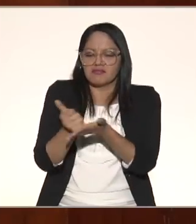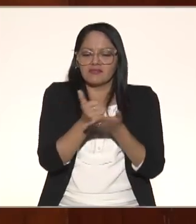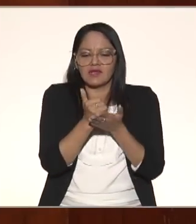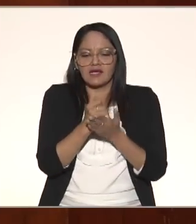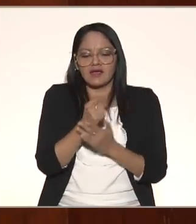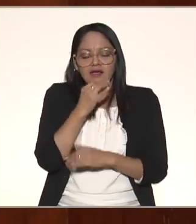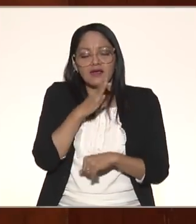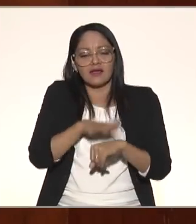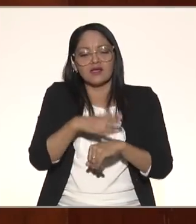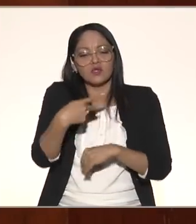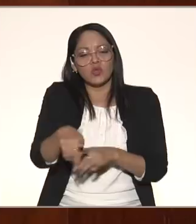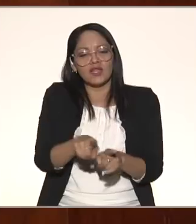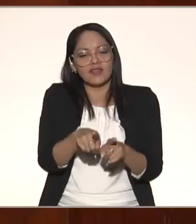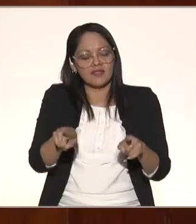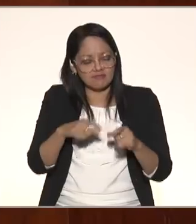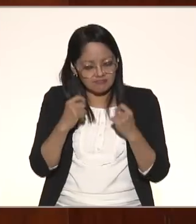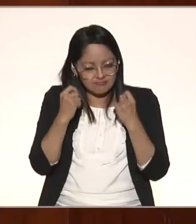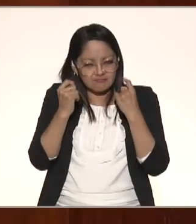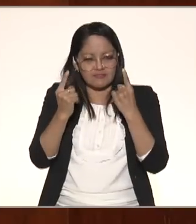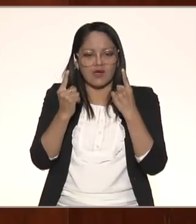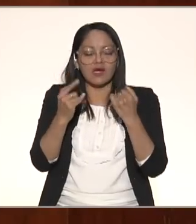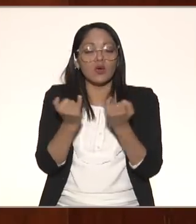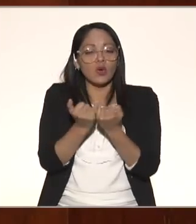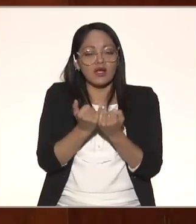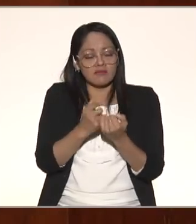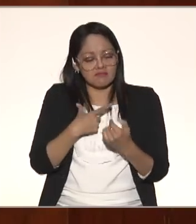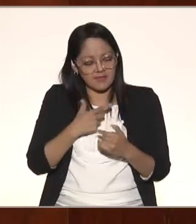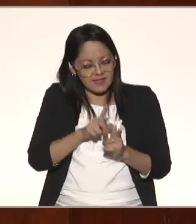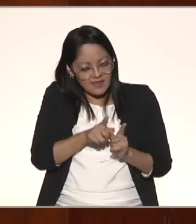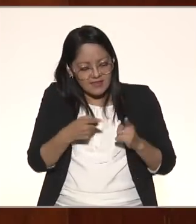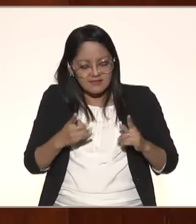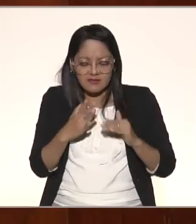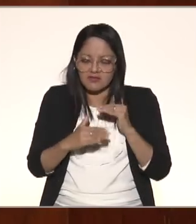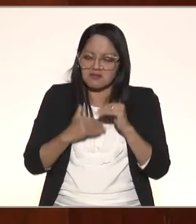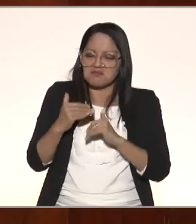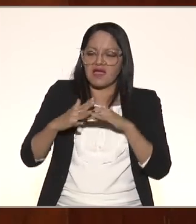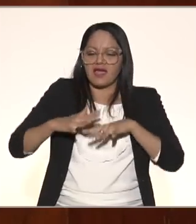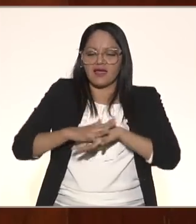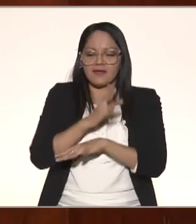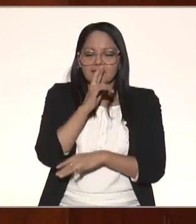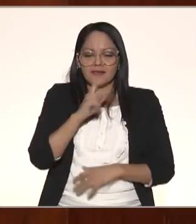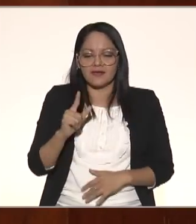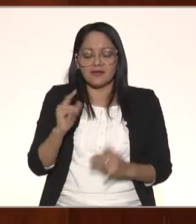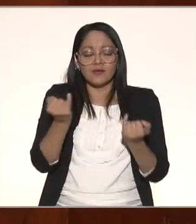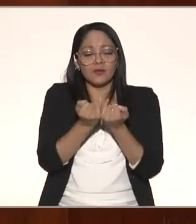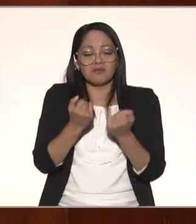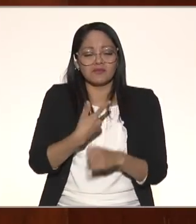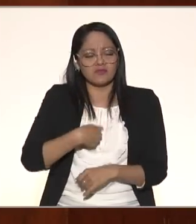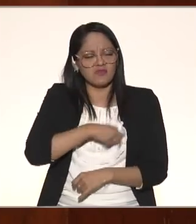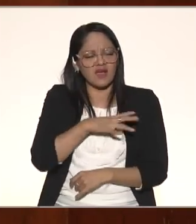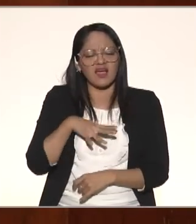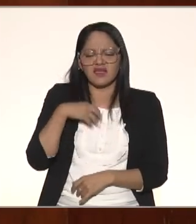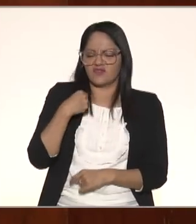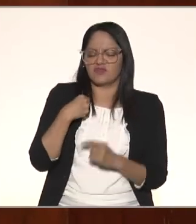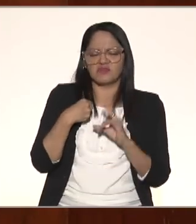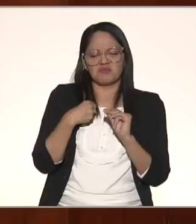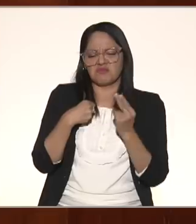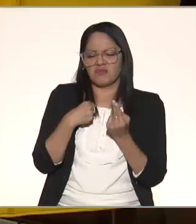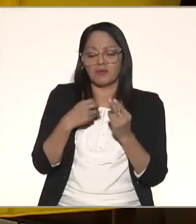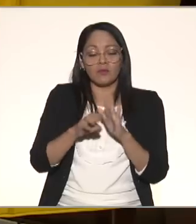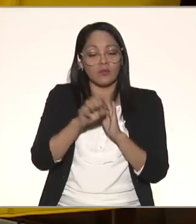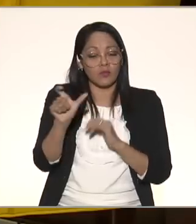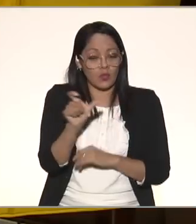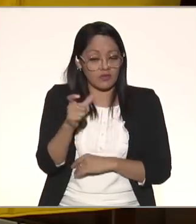desarrollo es una consecuencia de nuestro propio desarrollo no es algo que nos tengamos que esforzar cuando